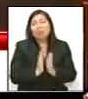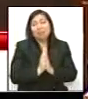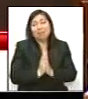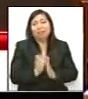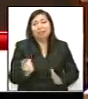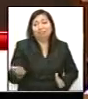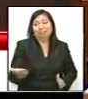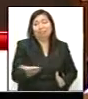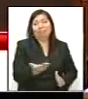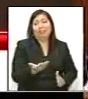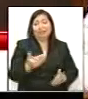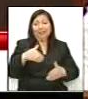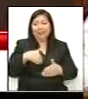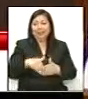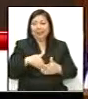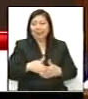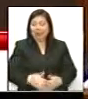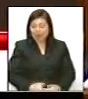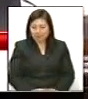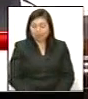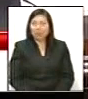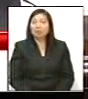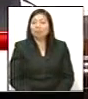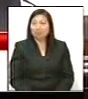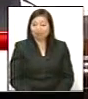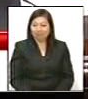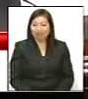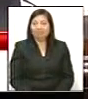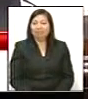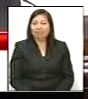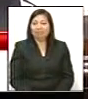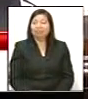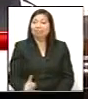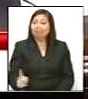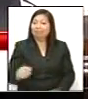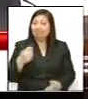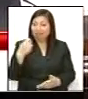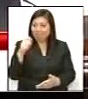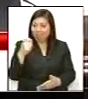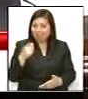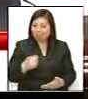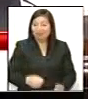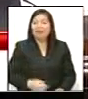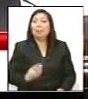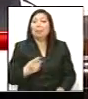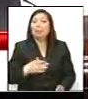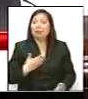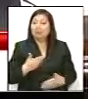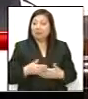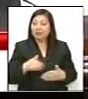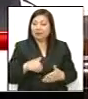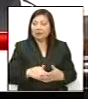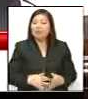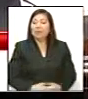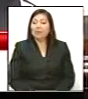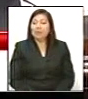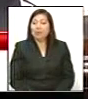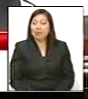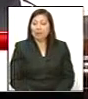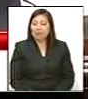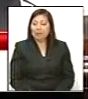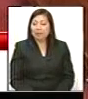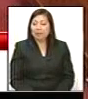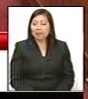presidente, se lleve la segunda votación. Los señores congresistas se servirán marcar su asistencia para proceder a votar.